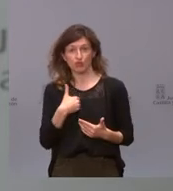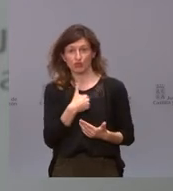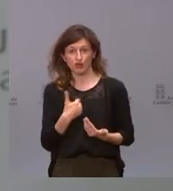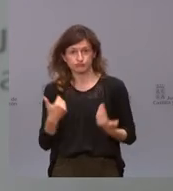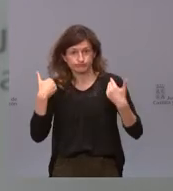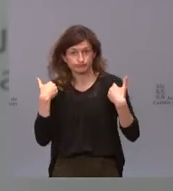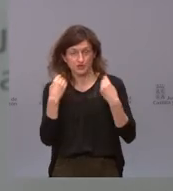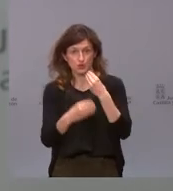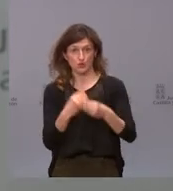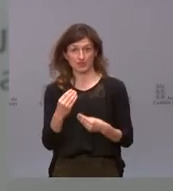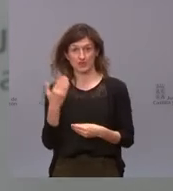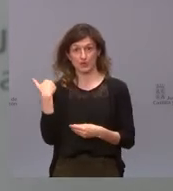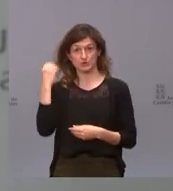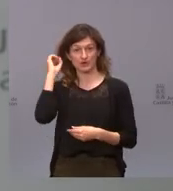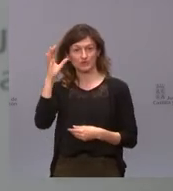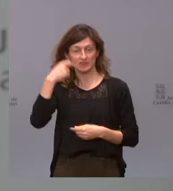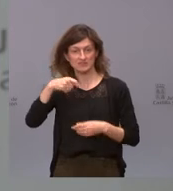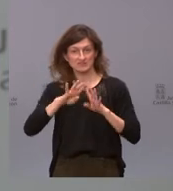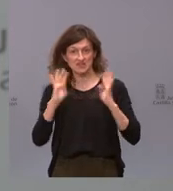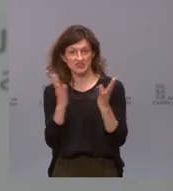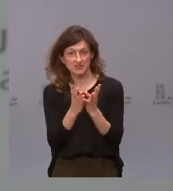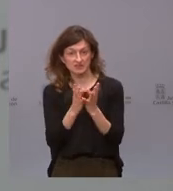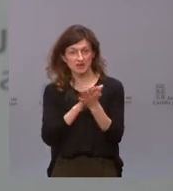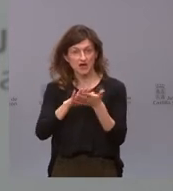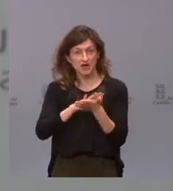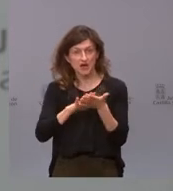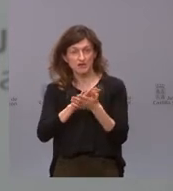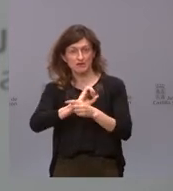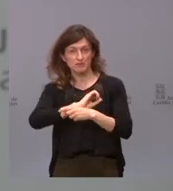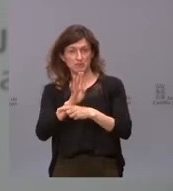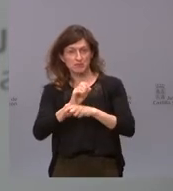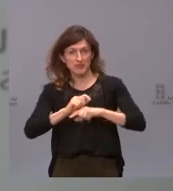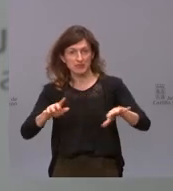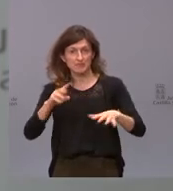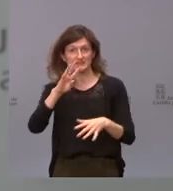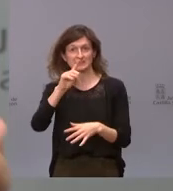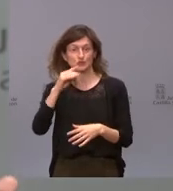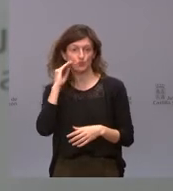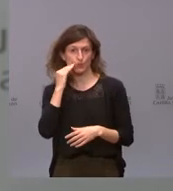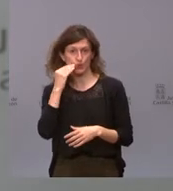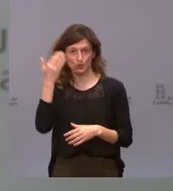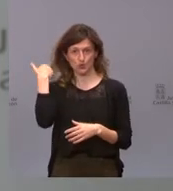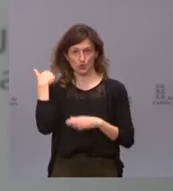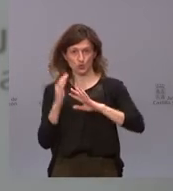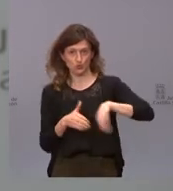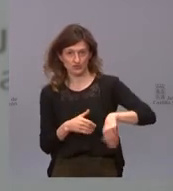última conferencia de presidentes específica para hablar de la pandemia fue el 31 de julio por tanto parece razonable la